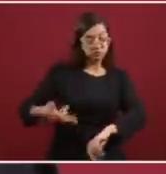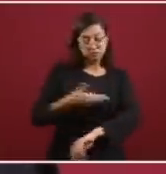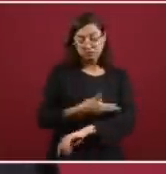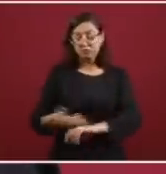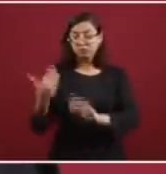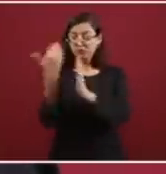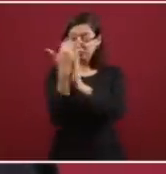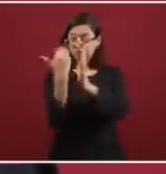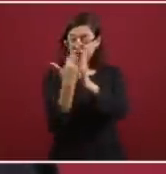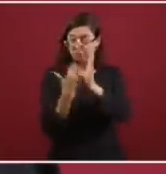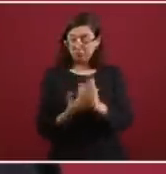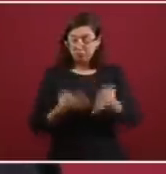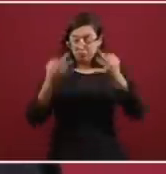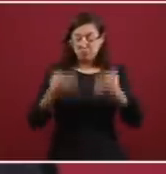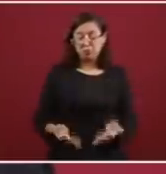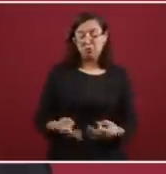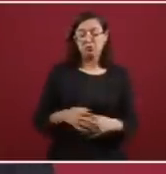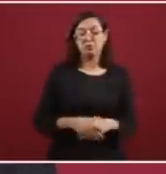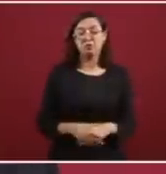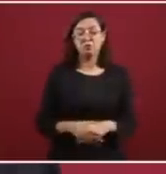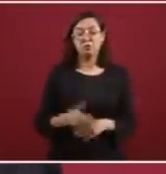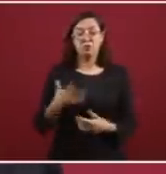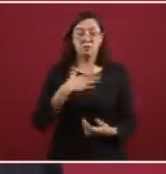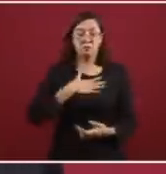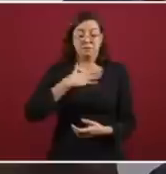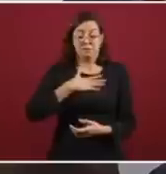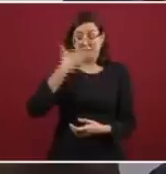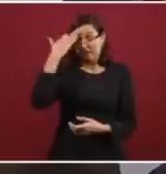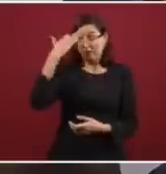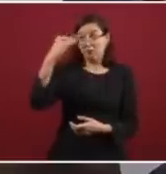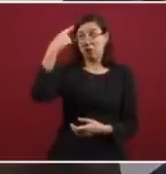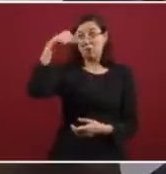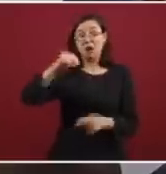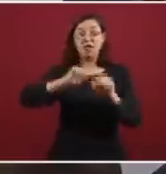mi tiempo, que es de todos.